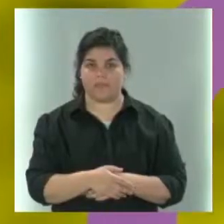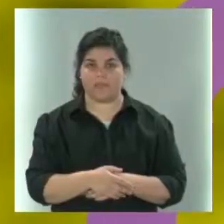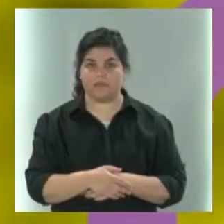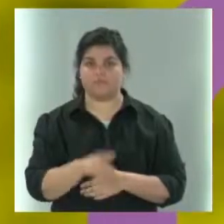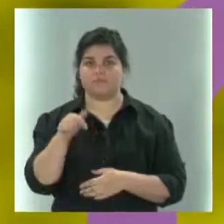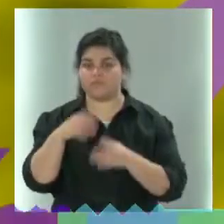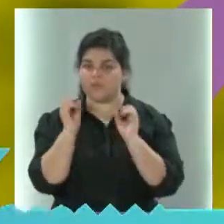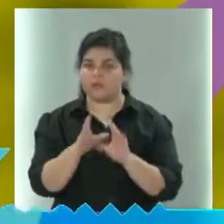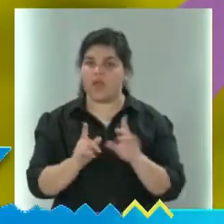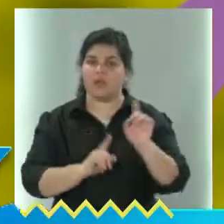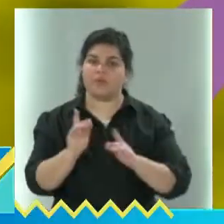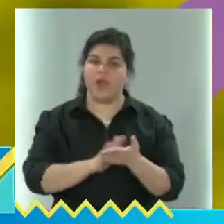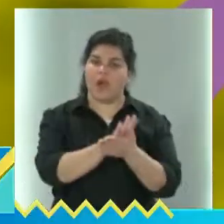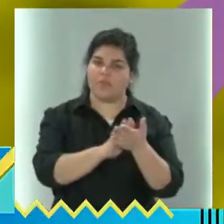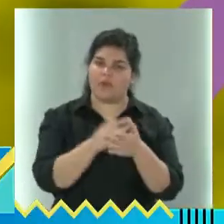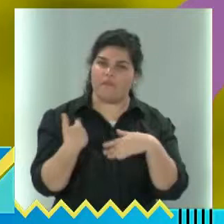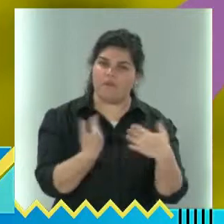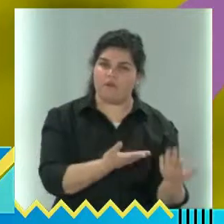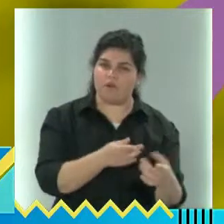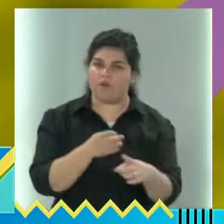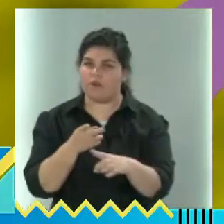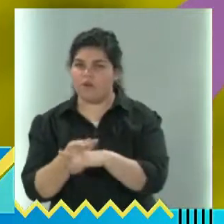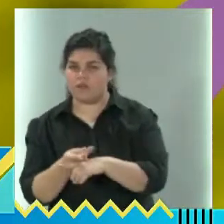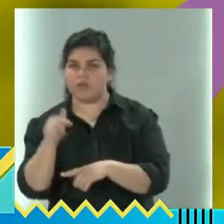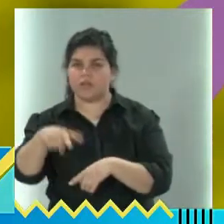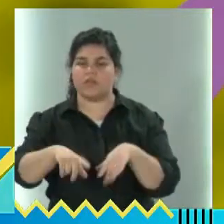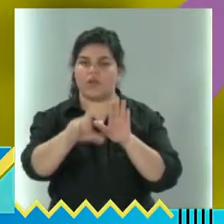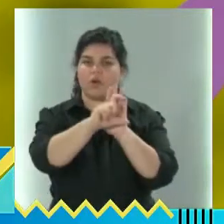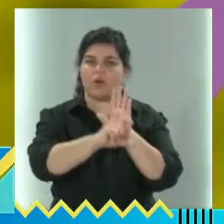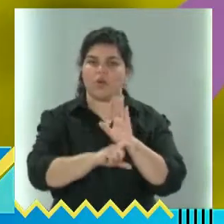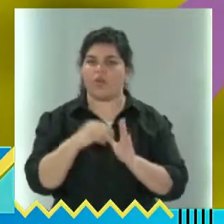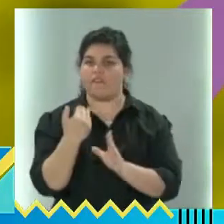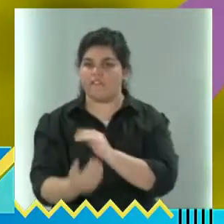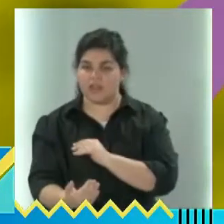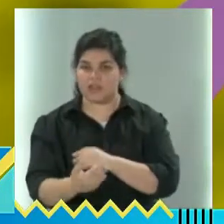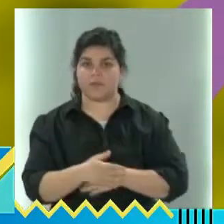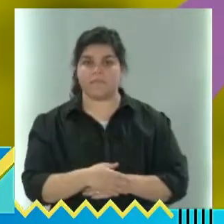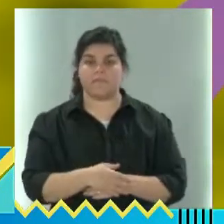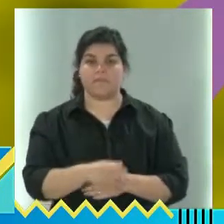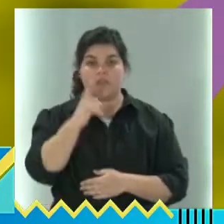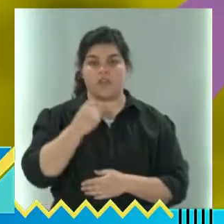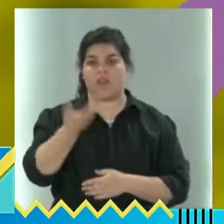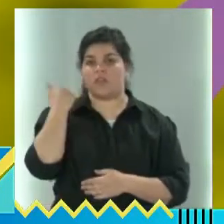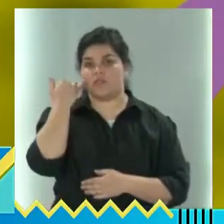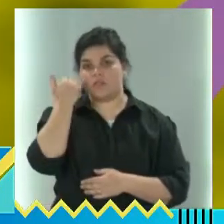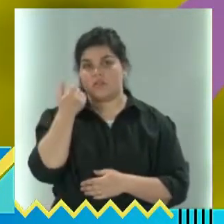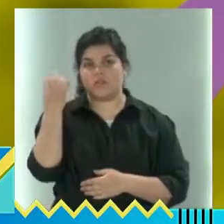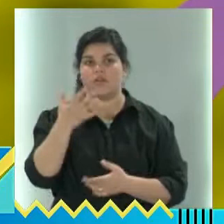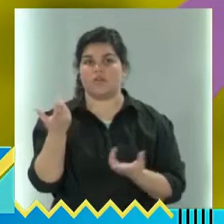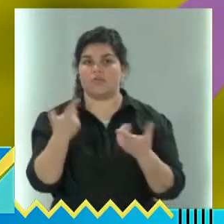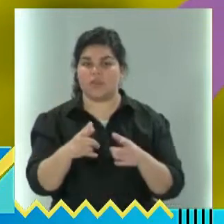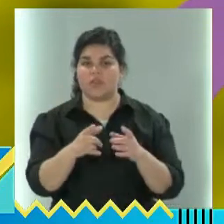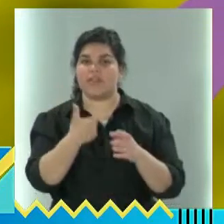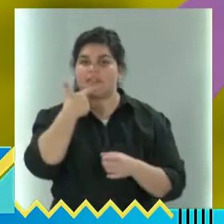Empezamos a escuchar argumentos a favor y en contra de este proyecto de ley del Código de Faltas. Ayer lo decíamos, entonces en sesión especial en la Cámara